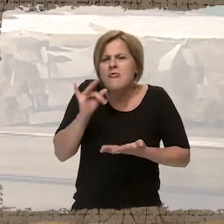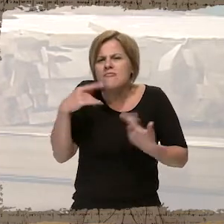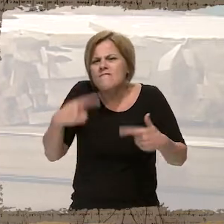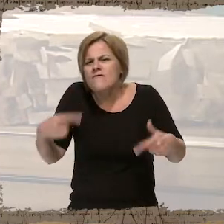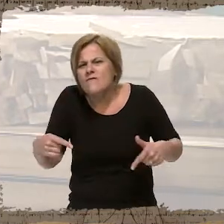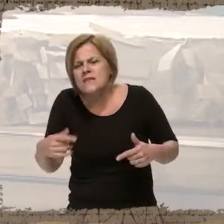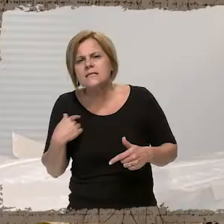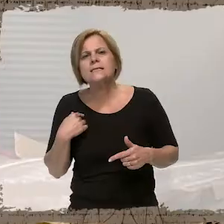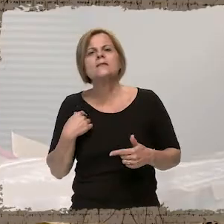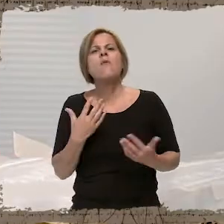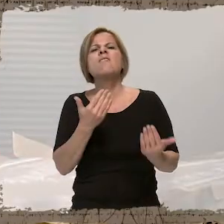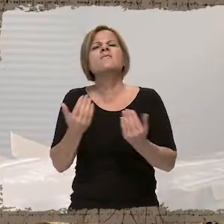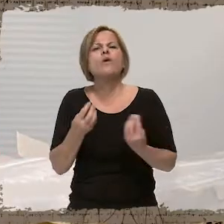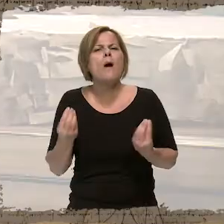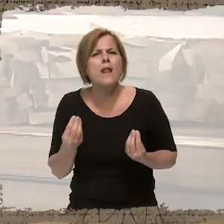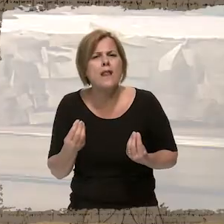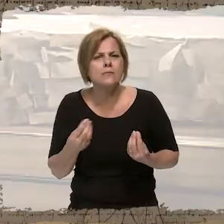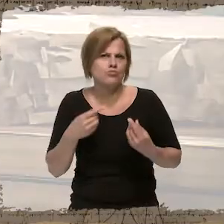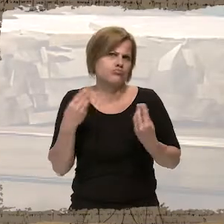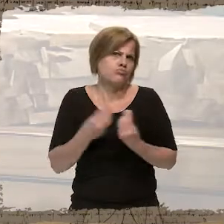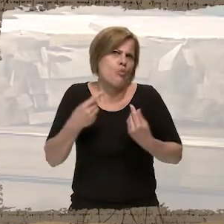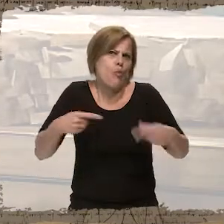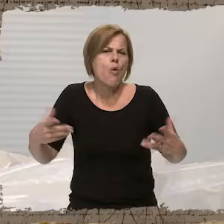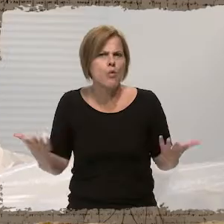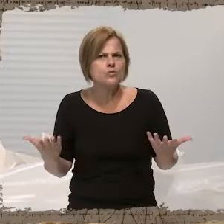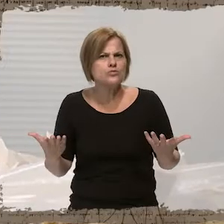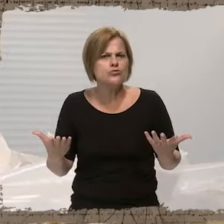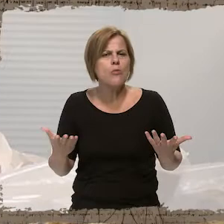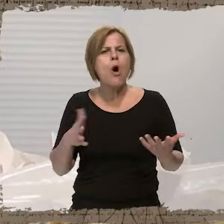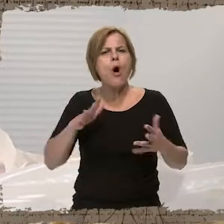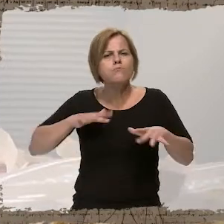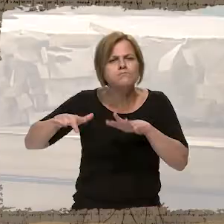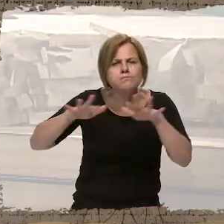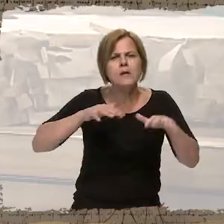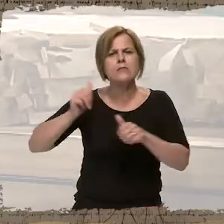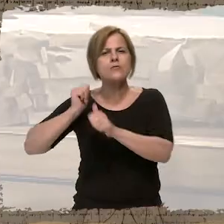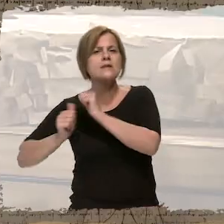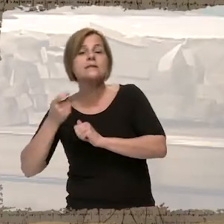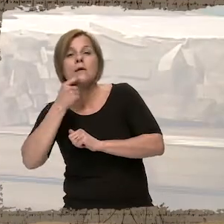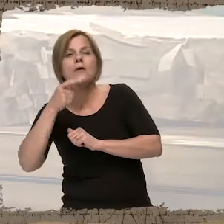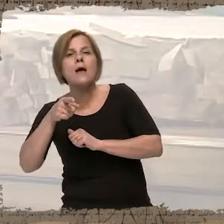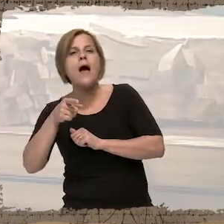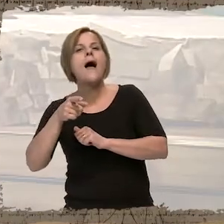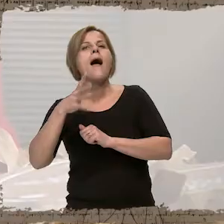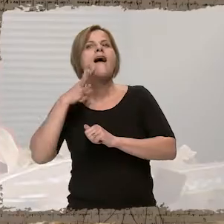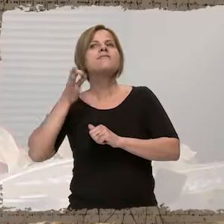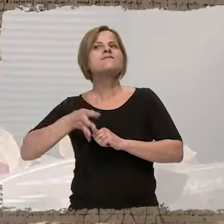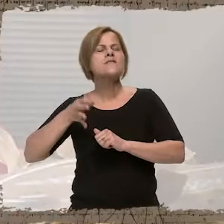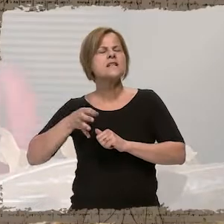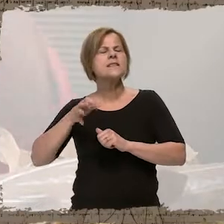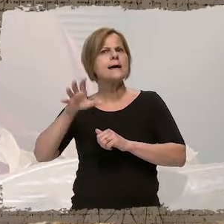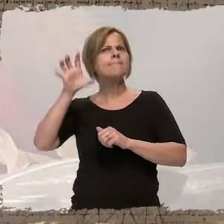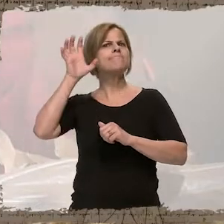dificilísimos así como cuales muchos como mitos y leyendas por ejemplo es verdad